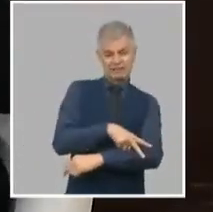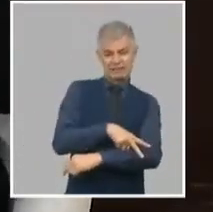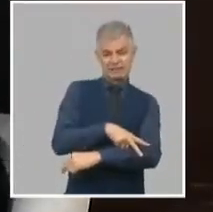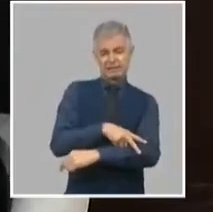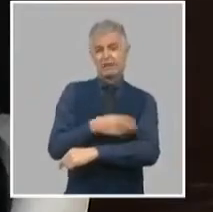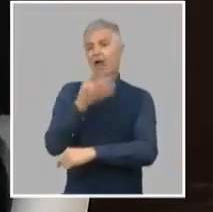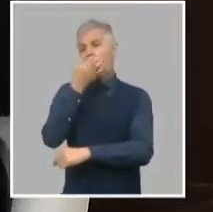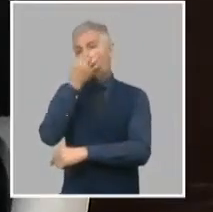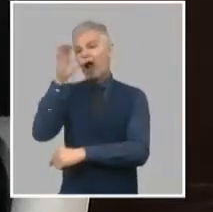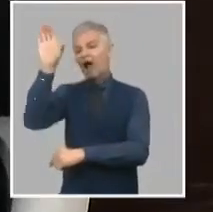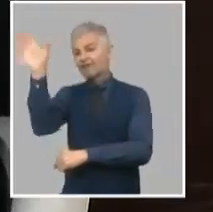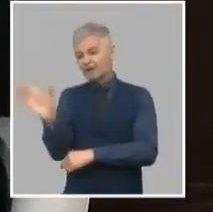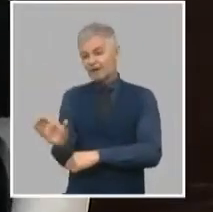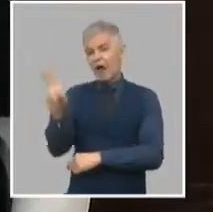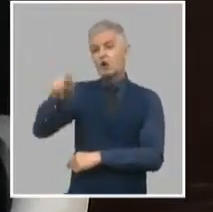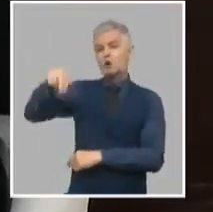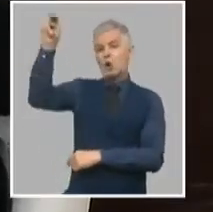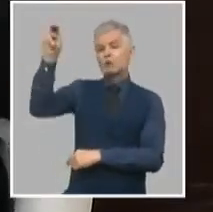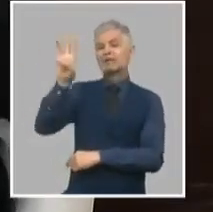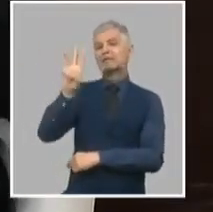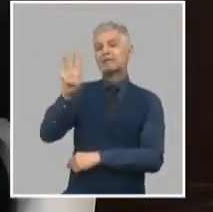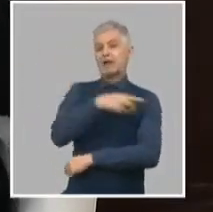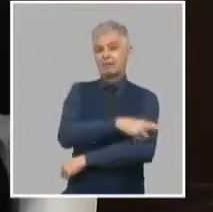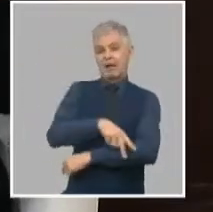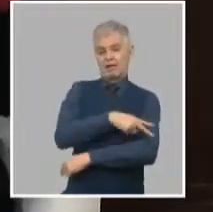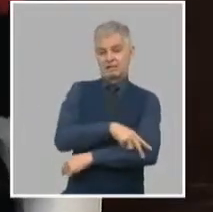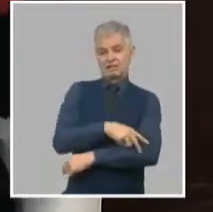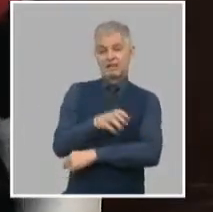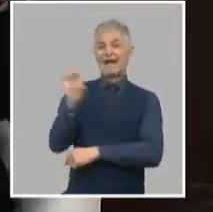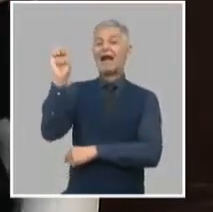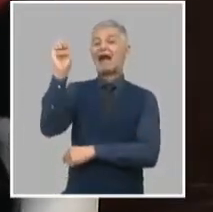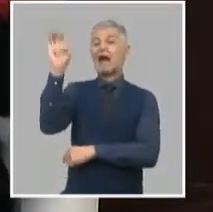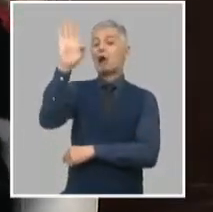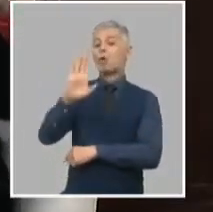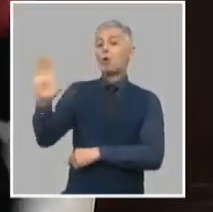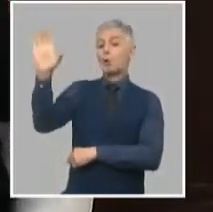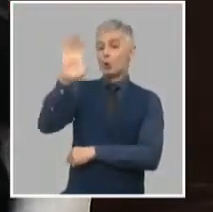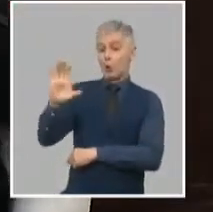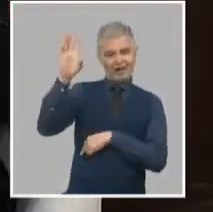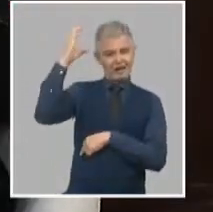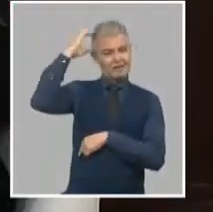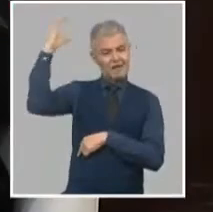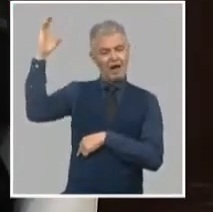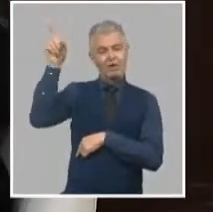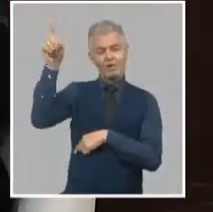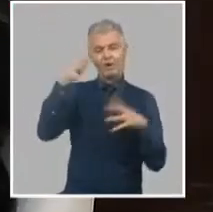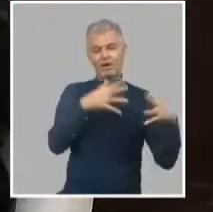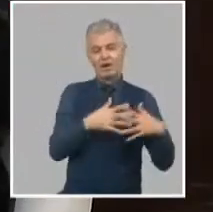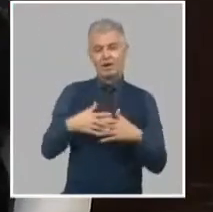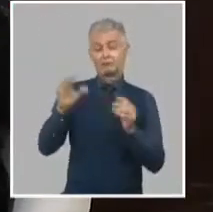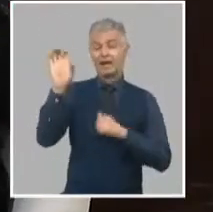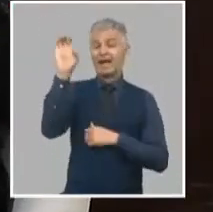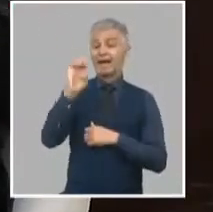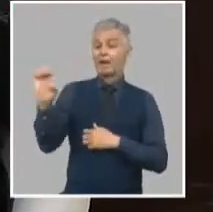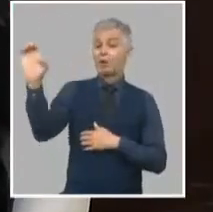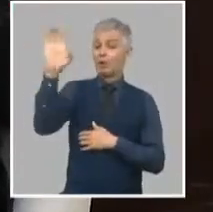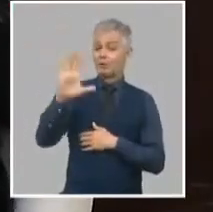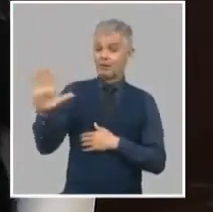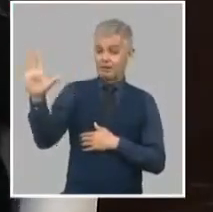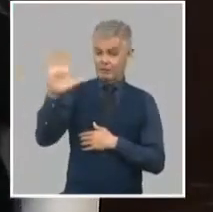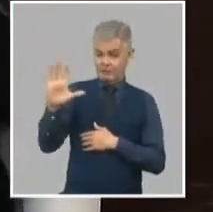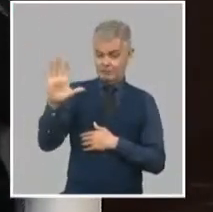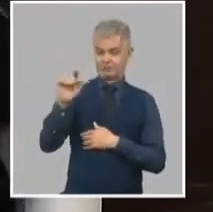Medio Oriente han estado en 3 países y en Europa, por si faltara, pues acaban de estar presentes en esta batalla contra